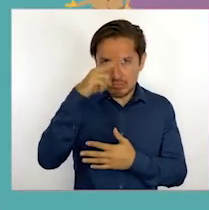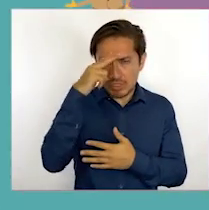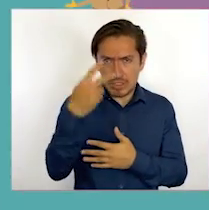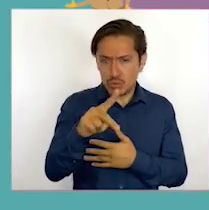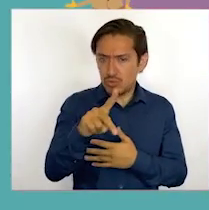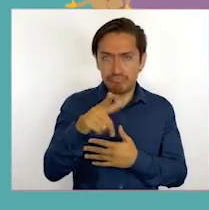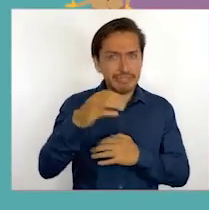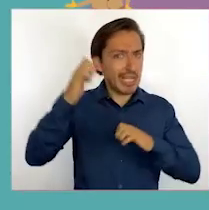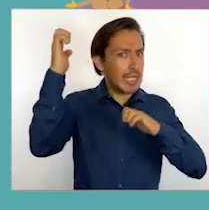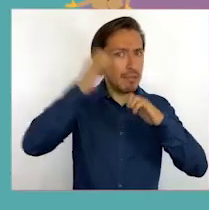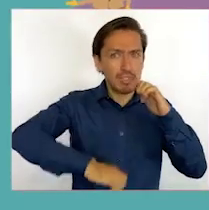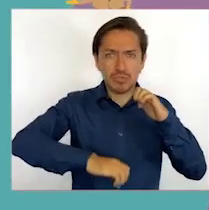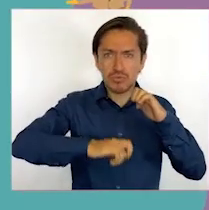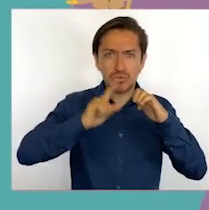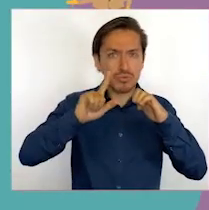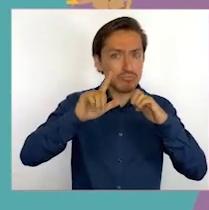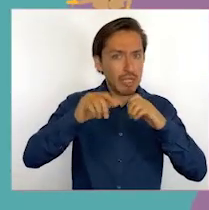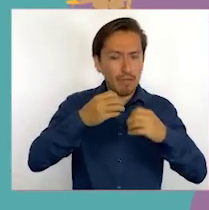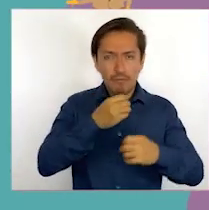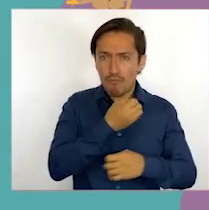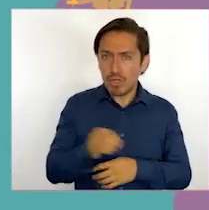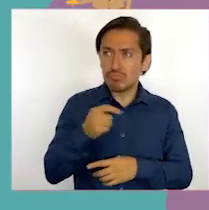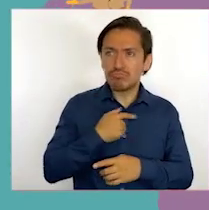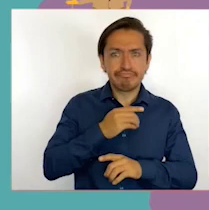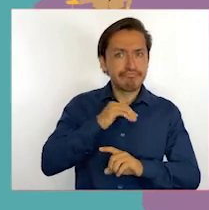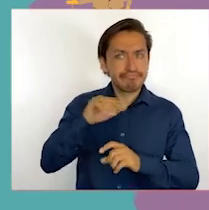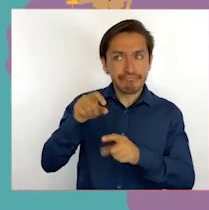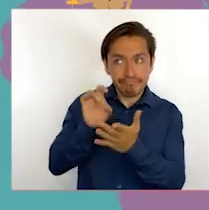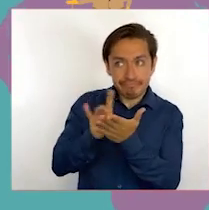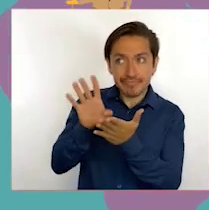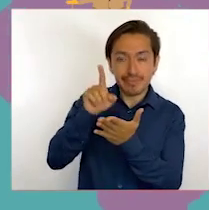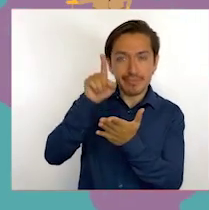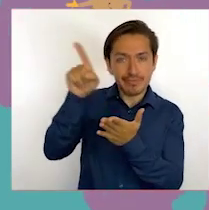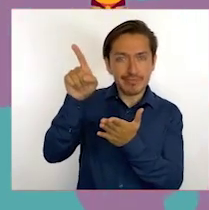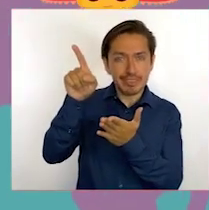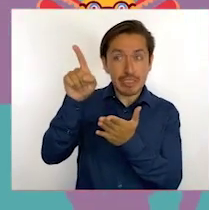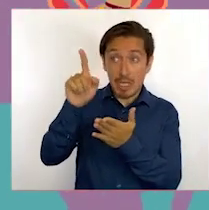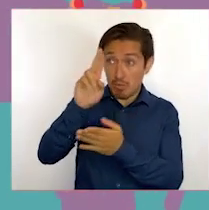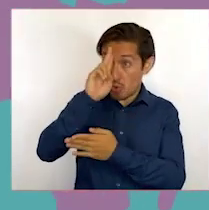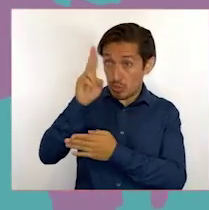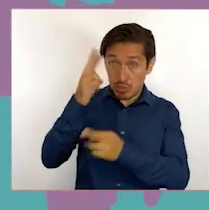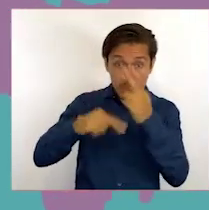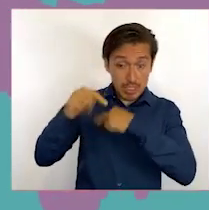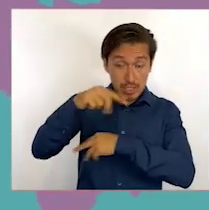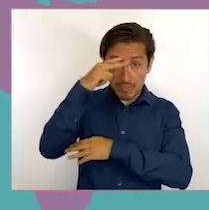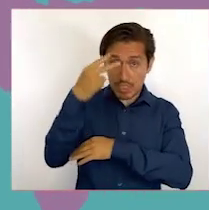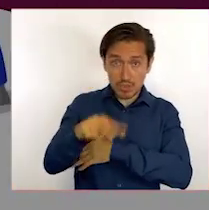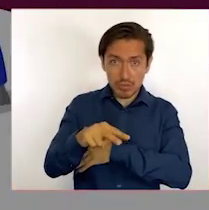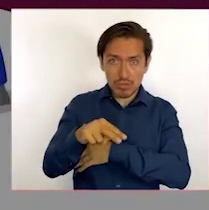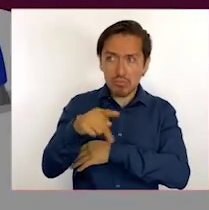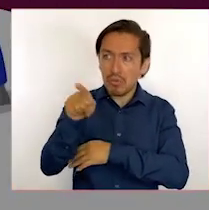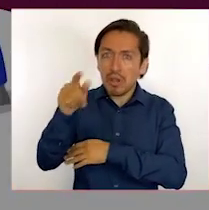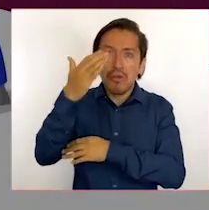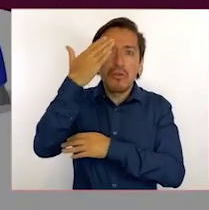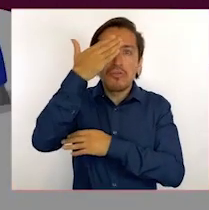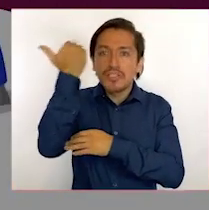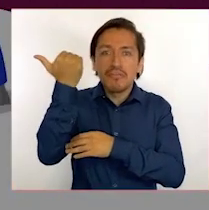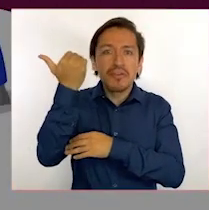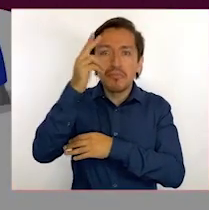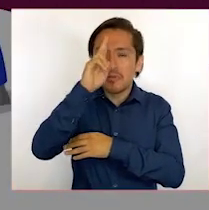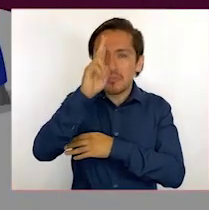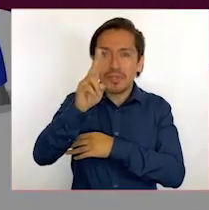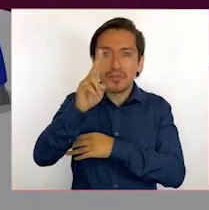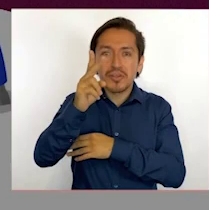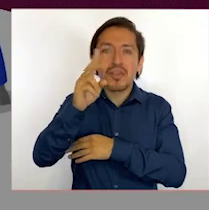declaró traidor a la patria, orillándolo a volver a Europa y prohibiéndole regresar a territorio mexicano. Sin conocer esa